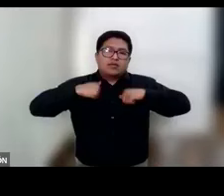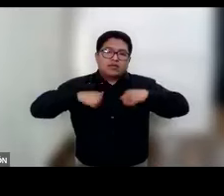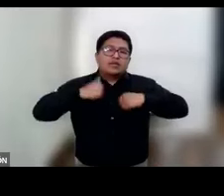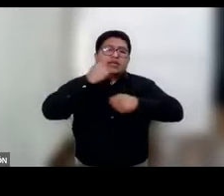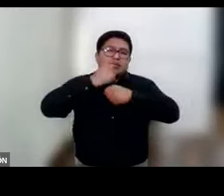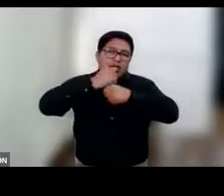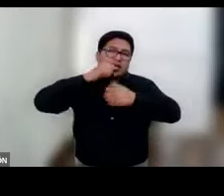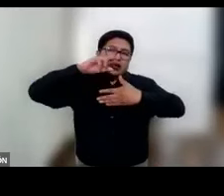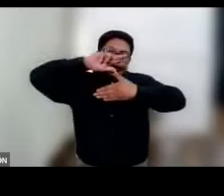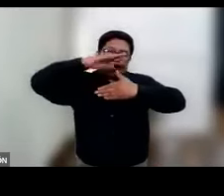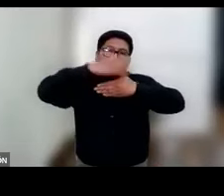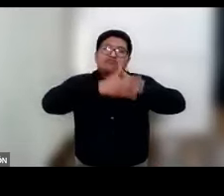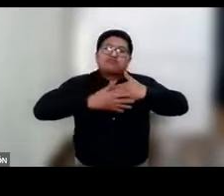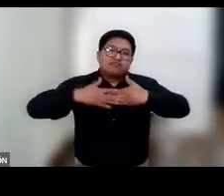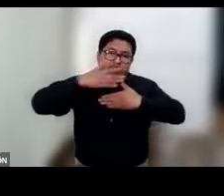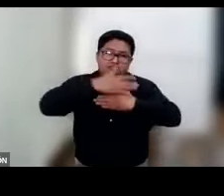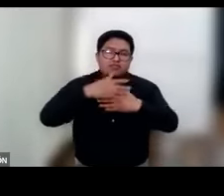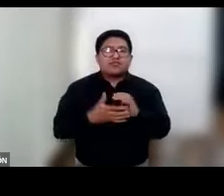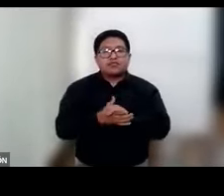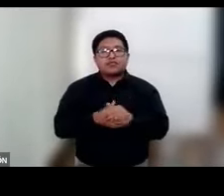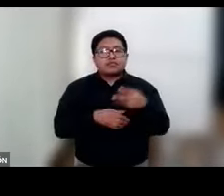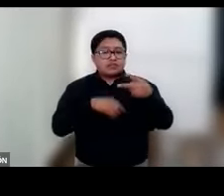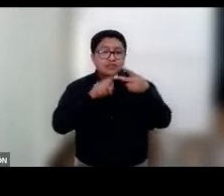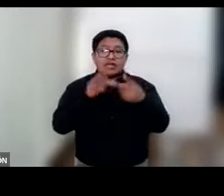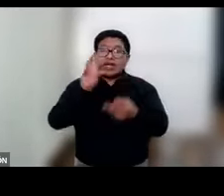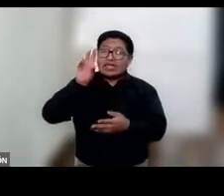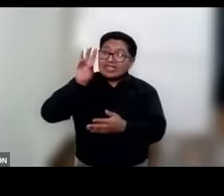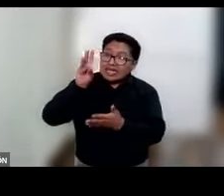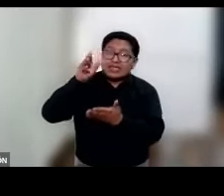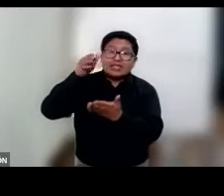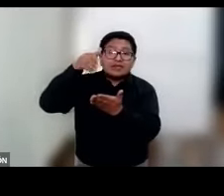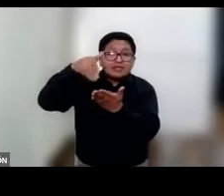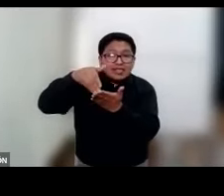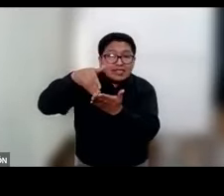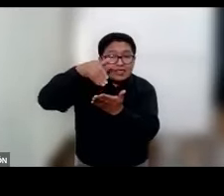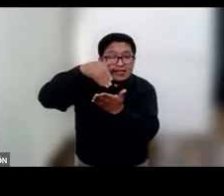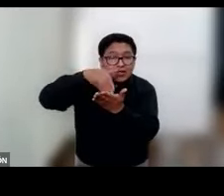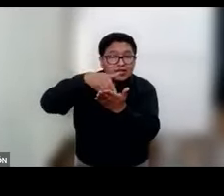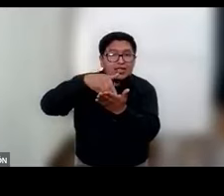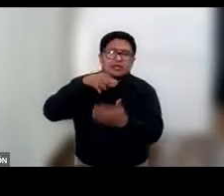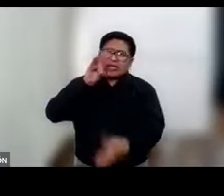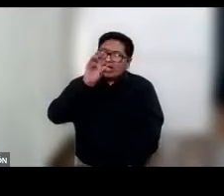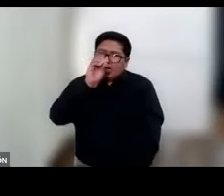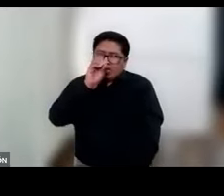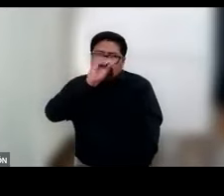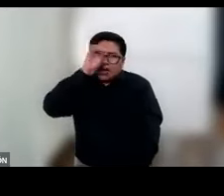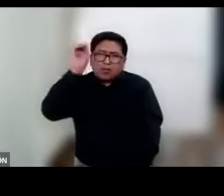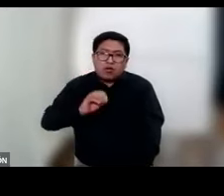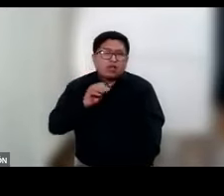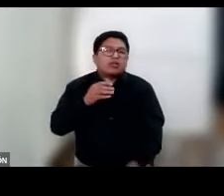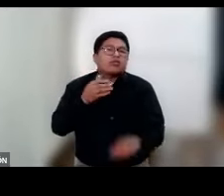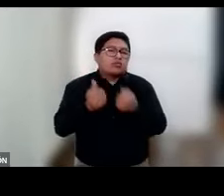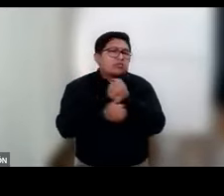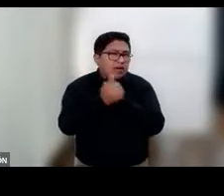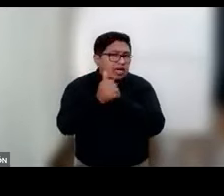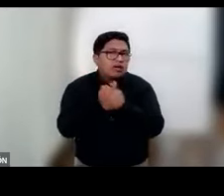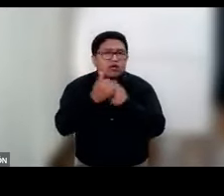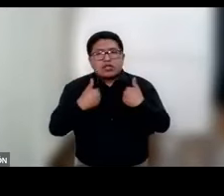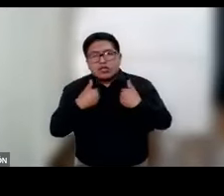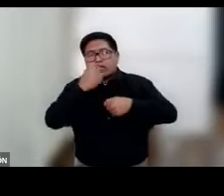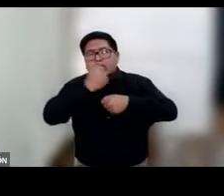américa latina y 6 millones o sea 60% realizan actividades peligrosas pero